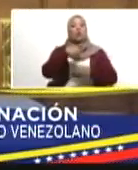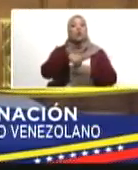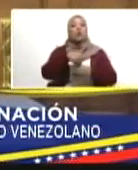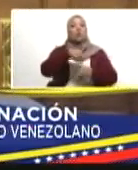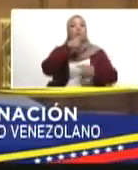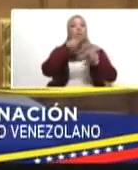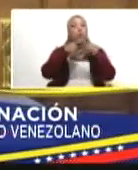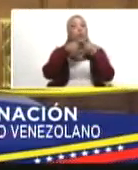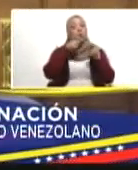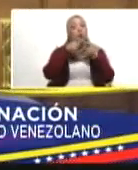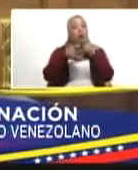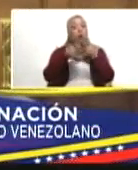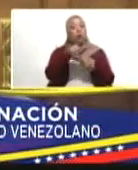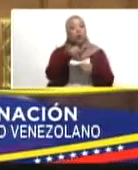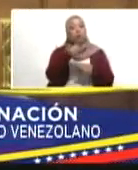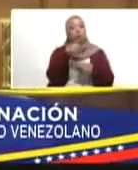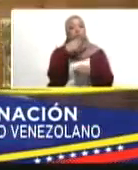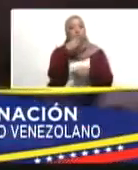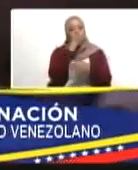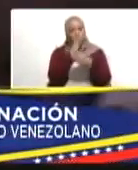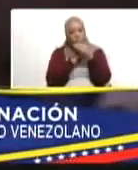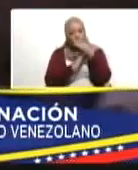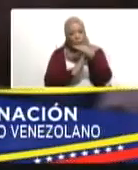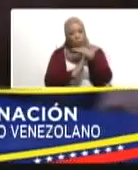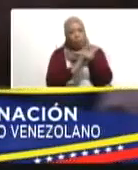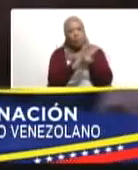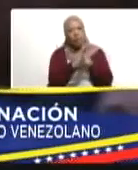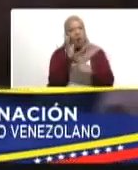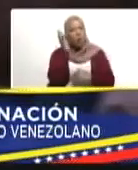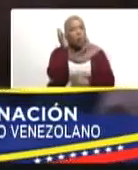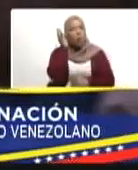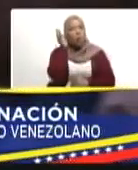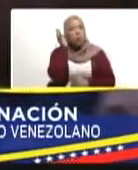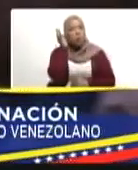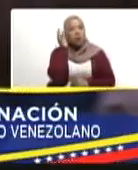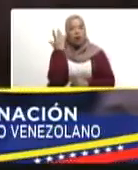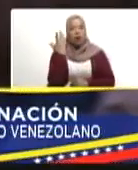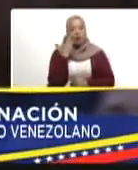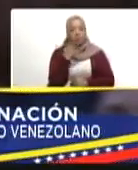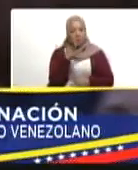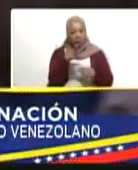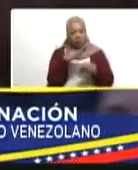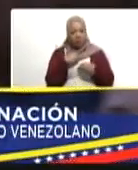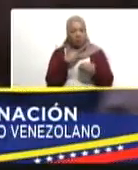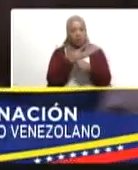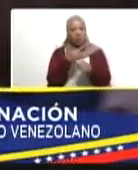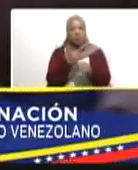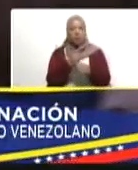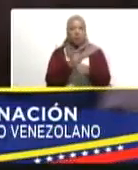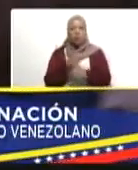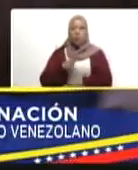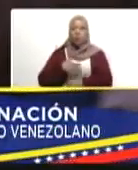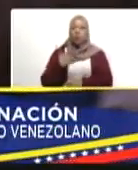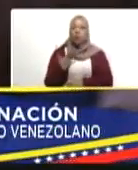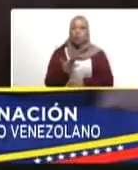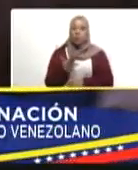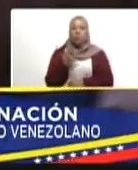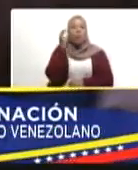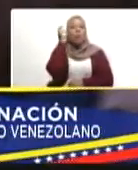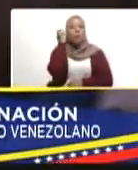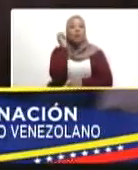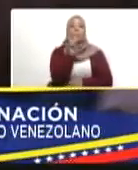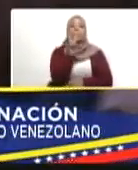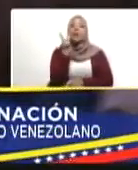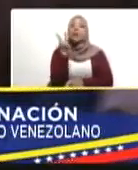Génesis tú con tu humildad que tienes que cultivar esa humildad que tú tienes lo más grande que podemos tener Génesis tú tienes